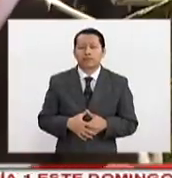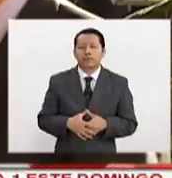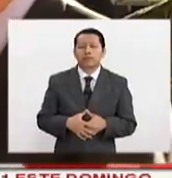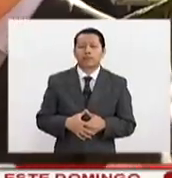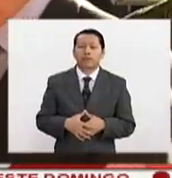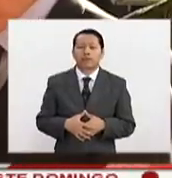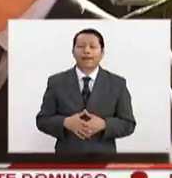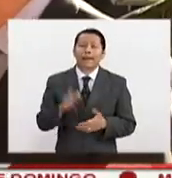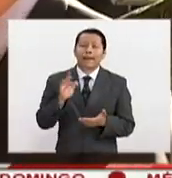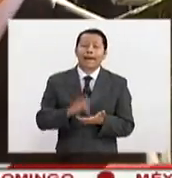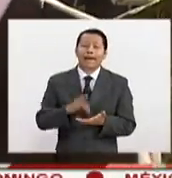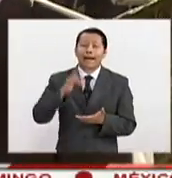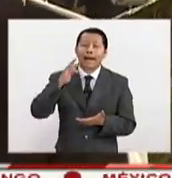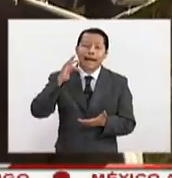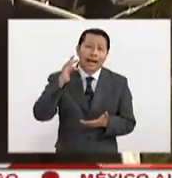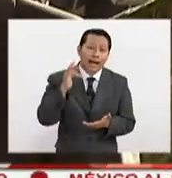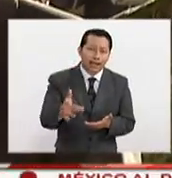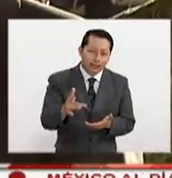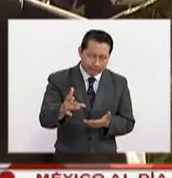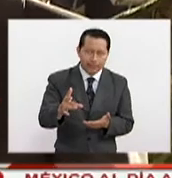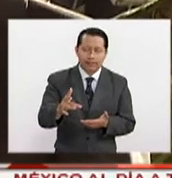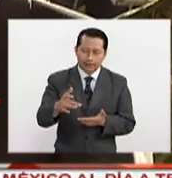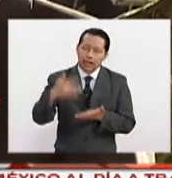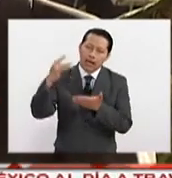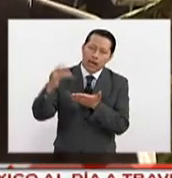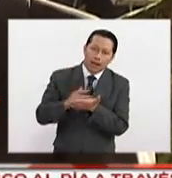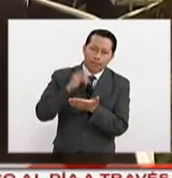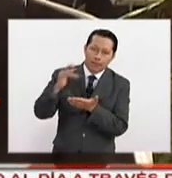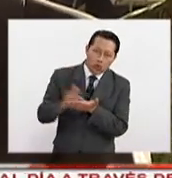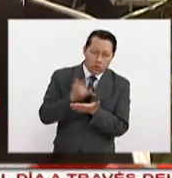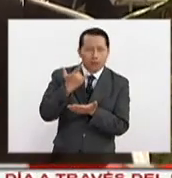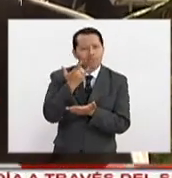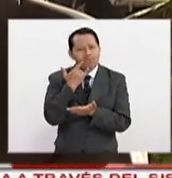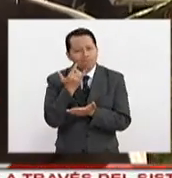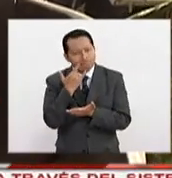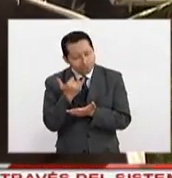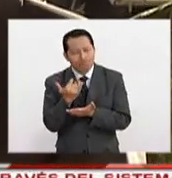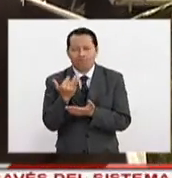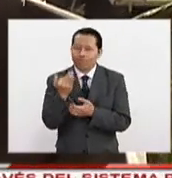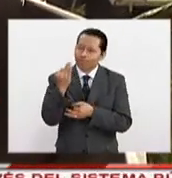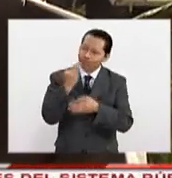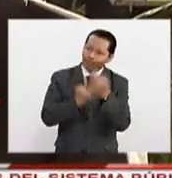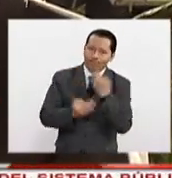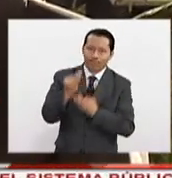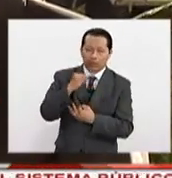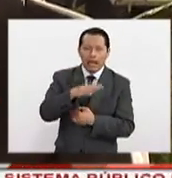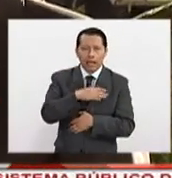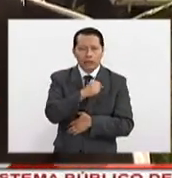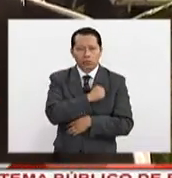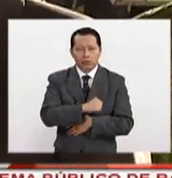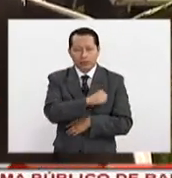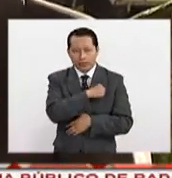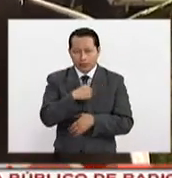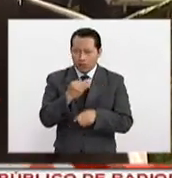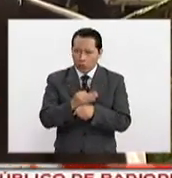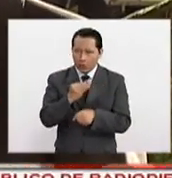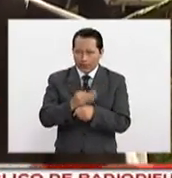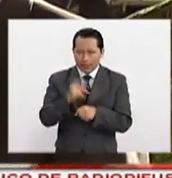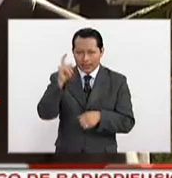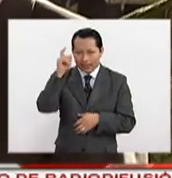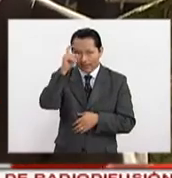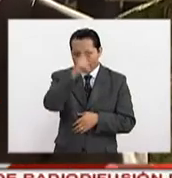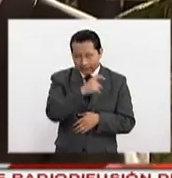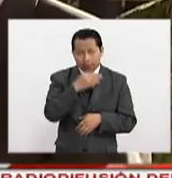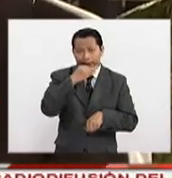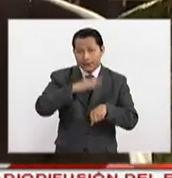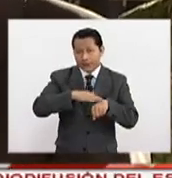Agradecemos el invaluable apoyo y la generosidad desplegadas por Suiza en estos momentos de adversidad.